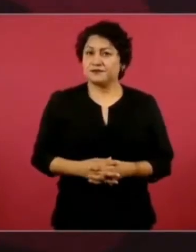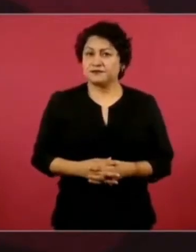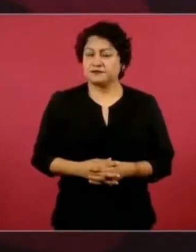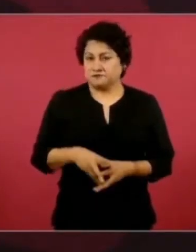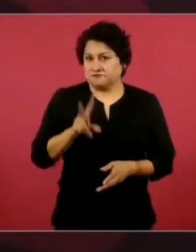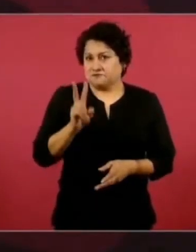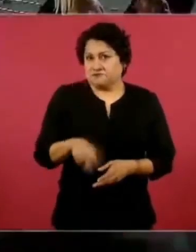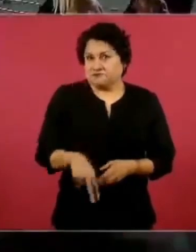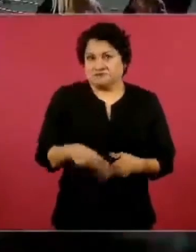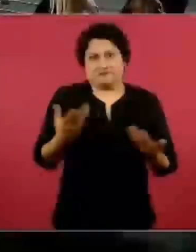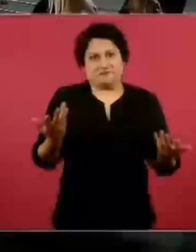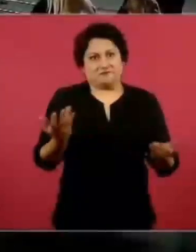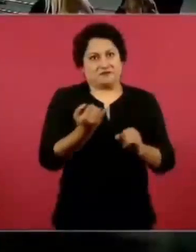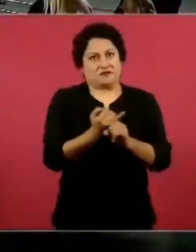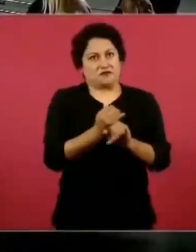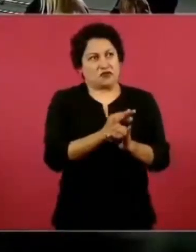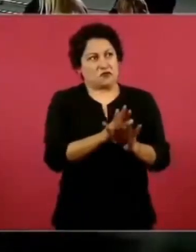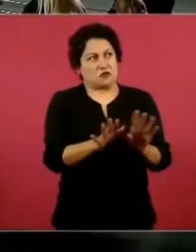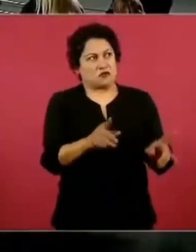decadente.